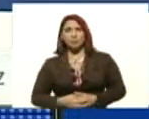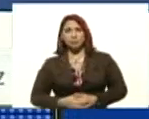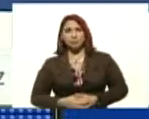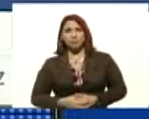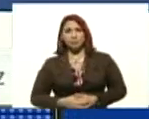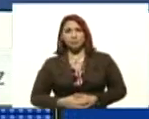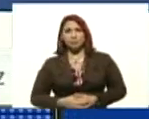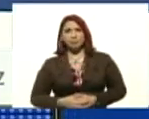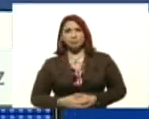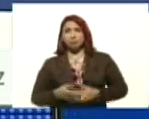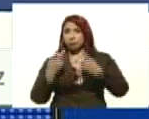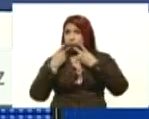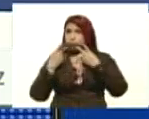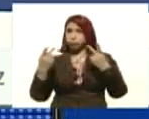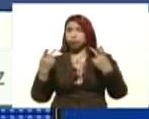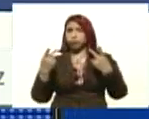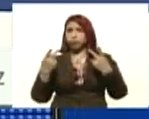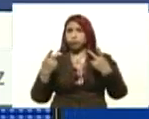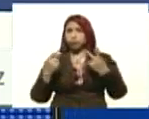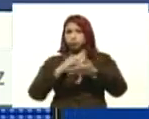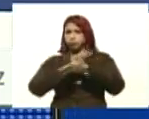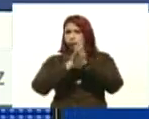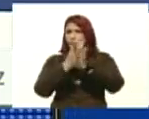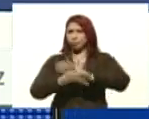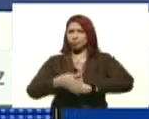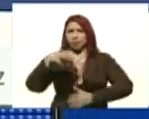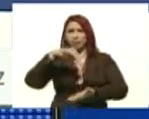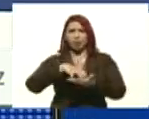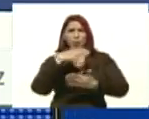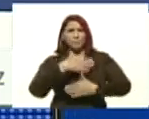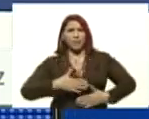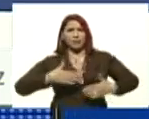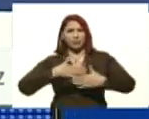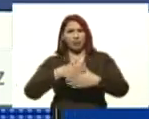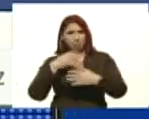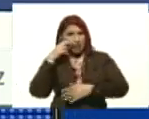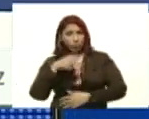precisamente se planteó desmontar y destruir el estado de bienestar. ¿Se dan cuenta?